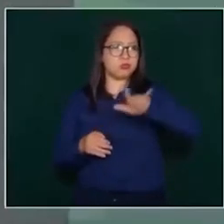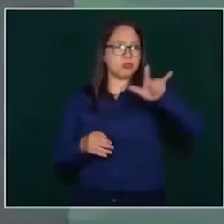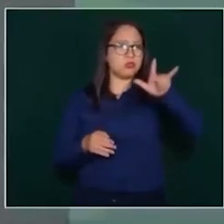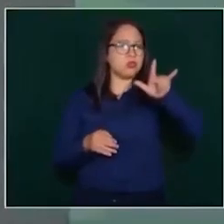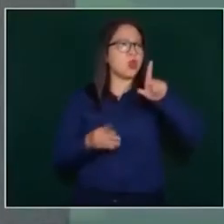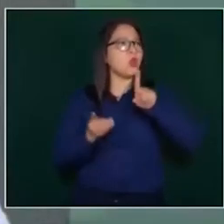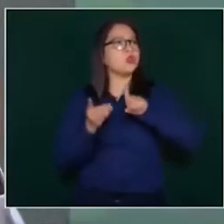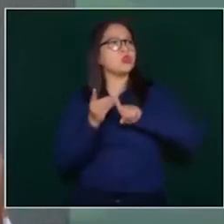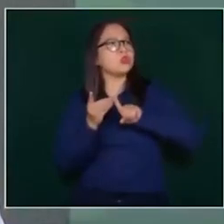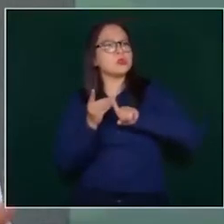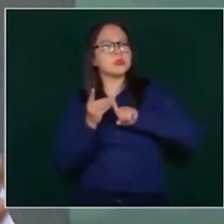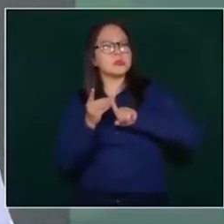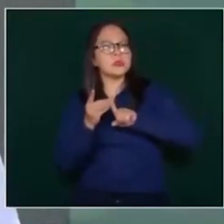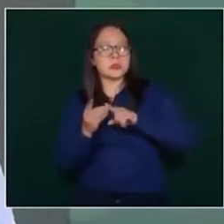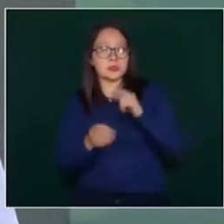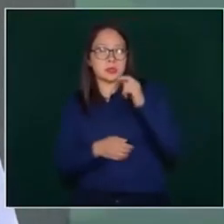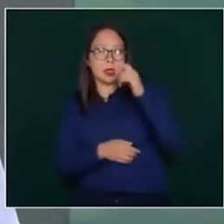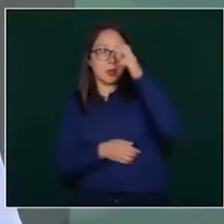pues es